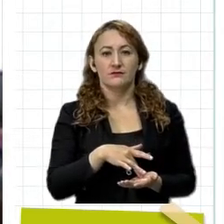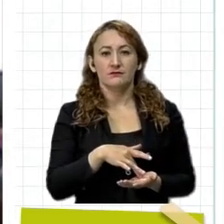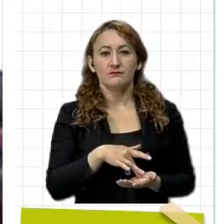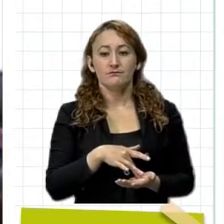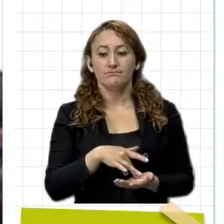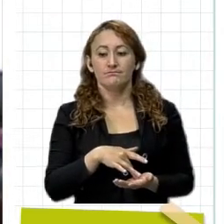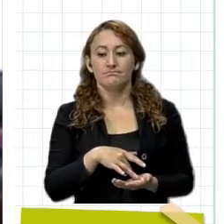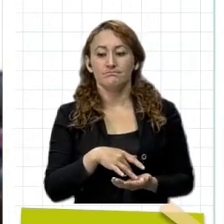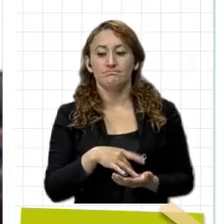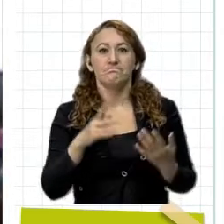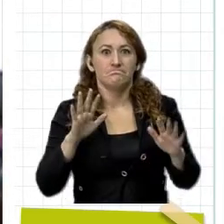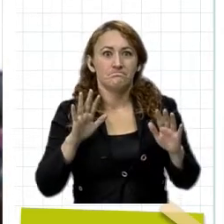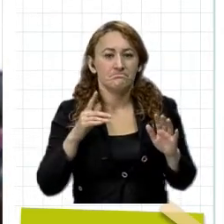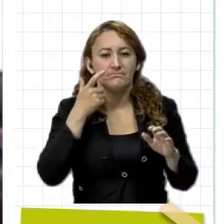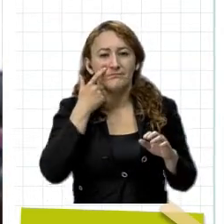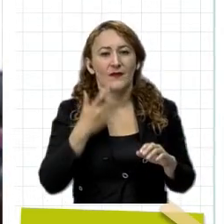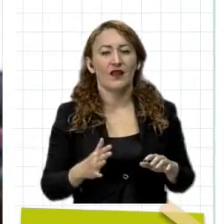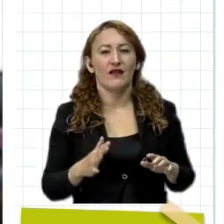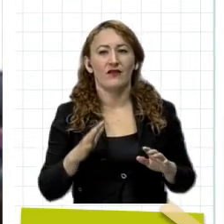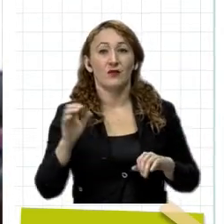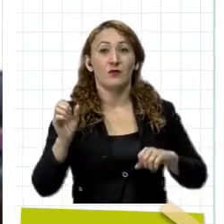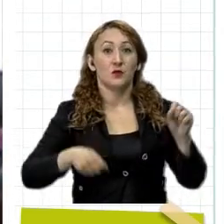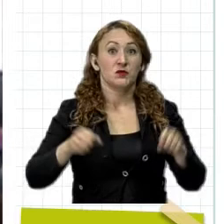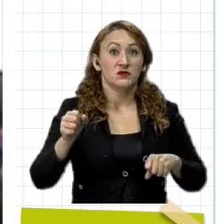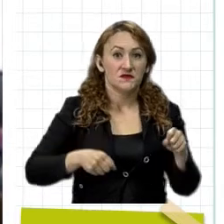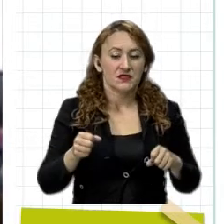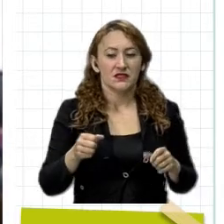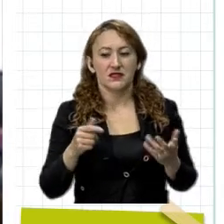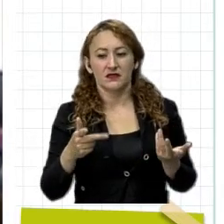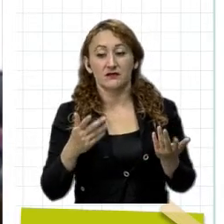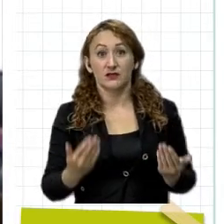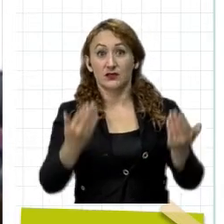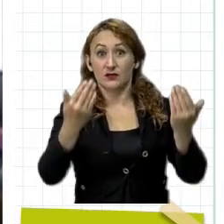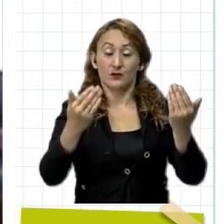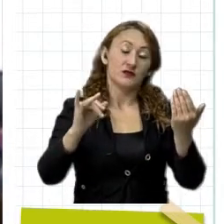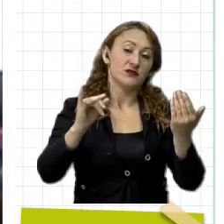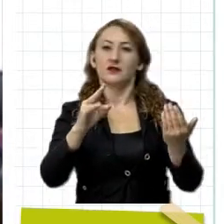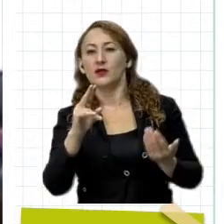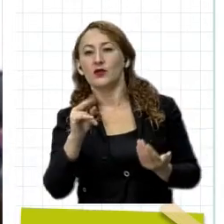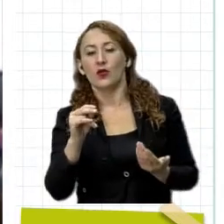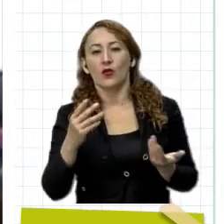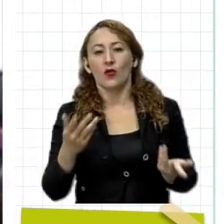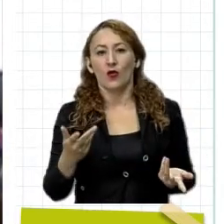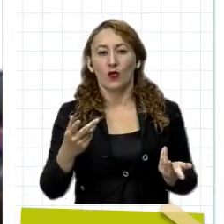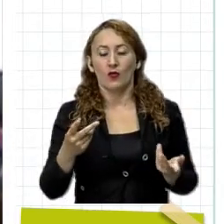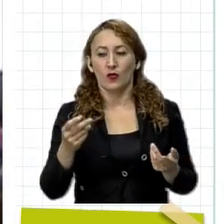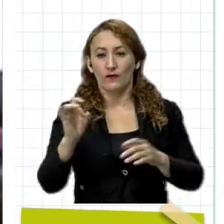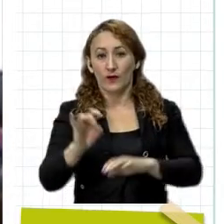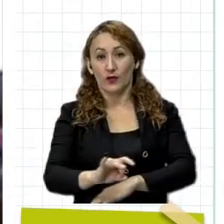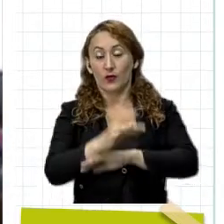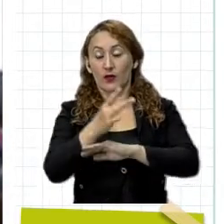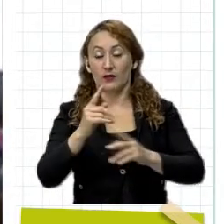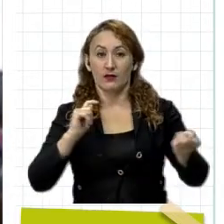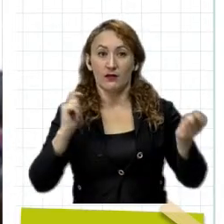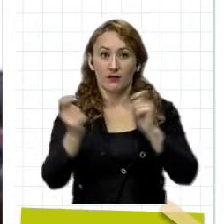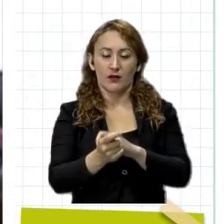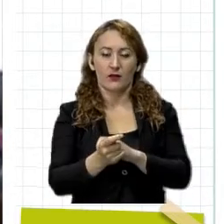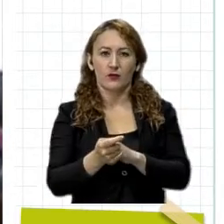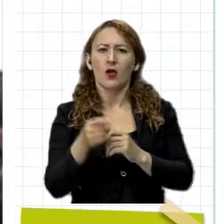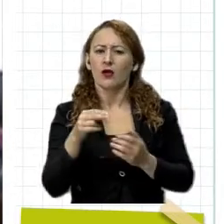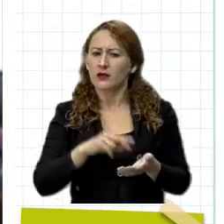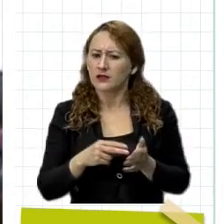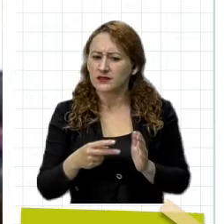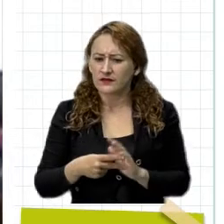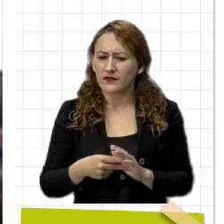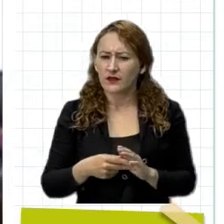eso vamos a ver qué posibles ventajas puede haber traído el paso a la virtualidad. Esto implica que el